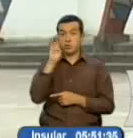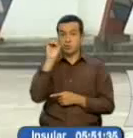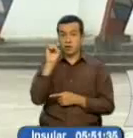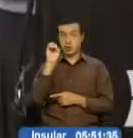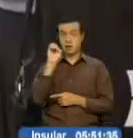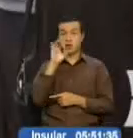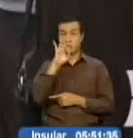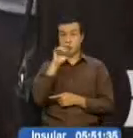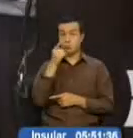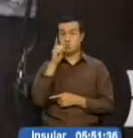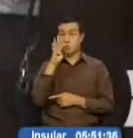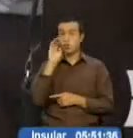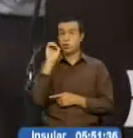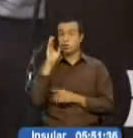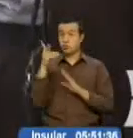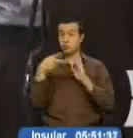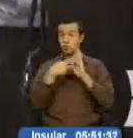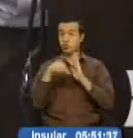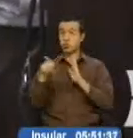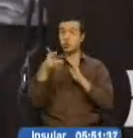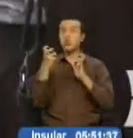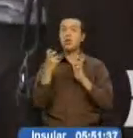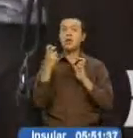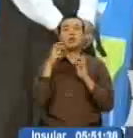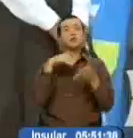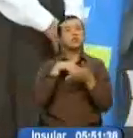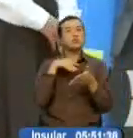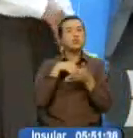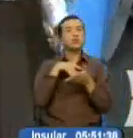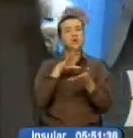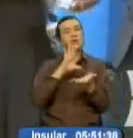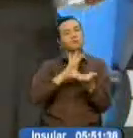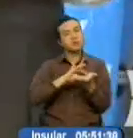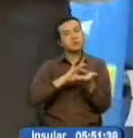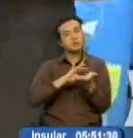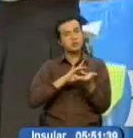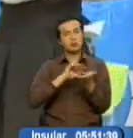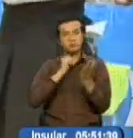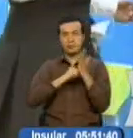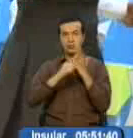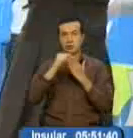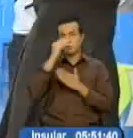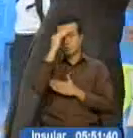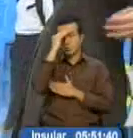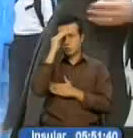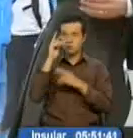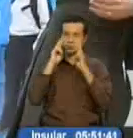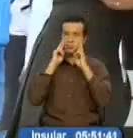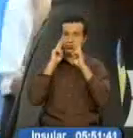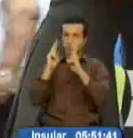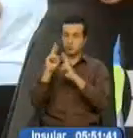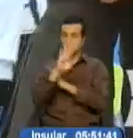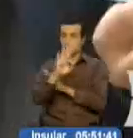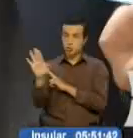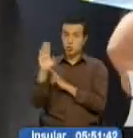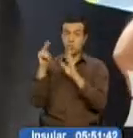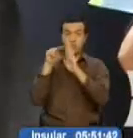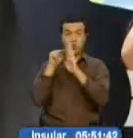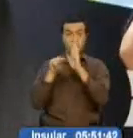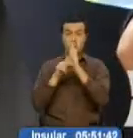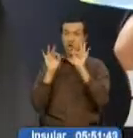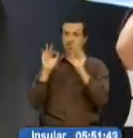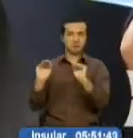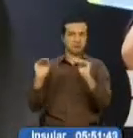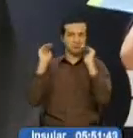10. Sueña con estudiar medicina en la Universidad de Cuenca. Recibió del Ministerio de Educación un reconocimiento por sus altas